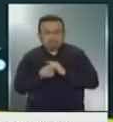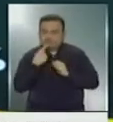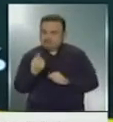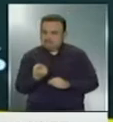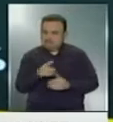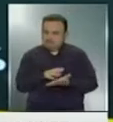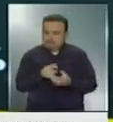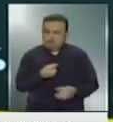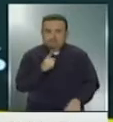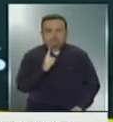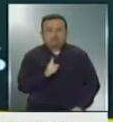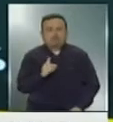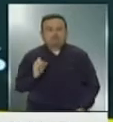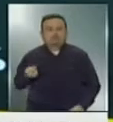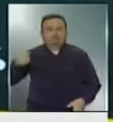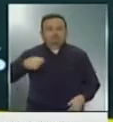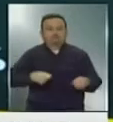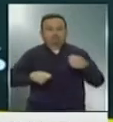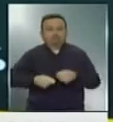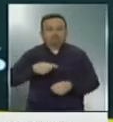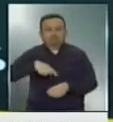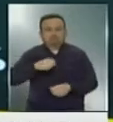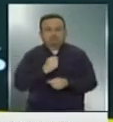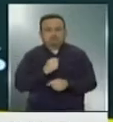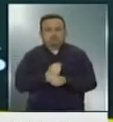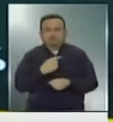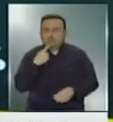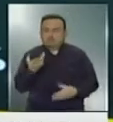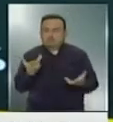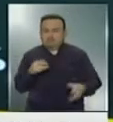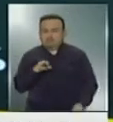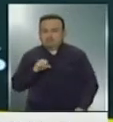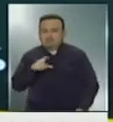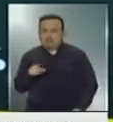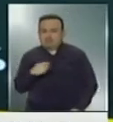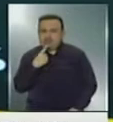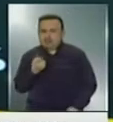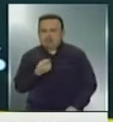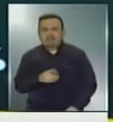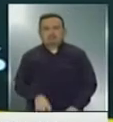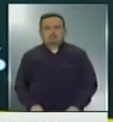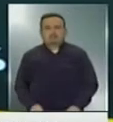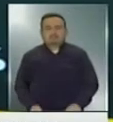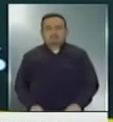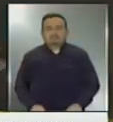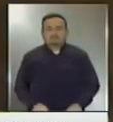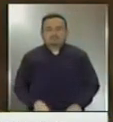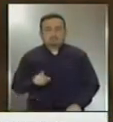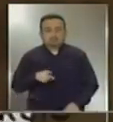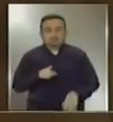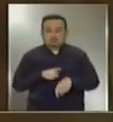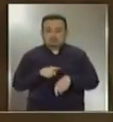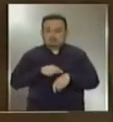lo señalaba el economista, y un subsidio al empleo. Veamos lo que dice Manuel Melero al respecto. Es